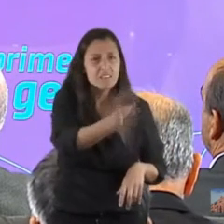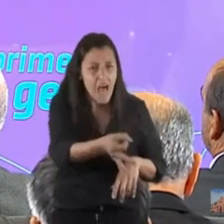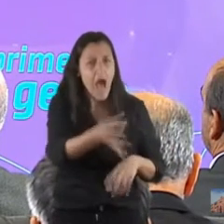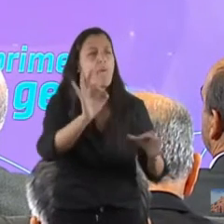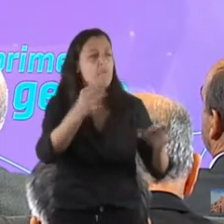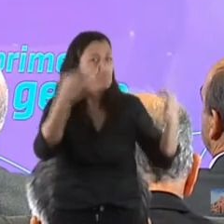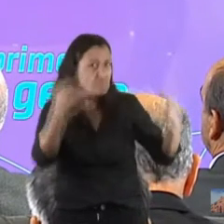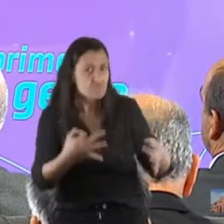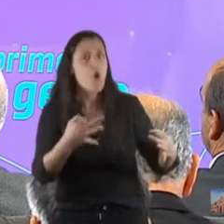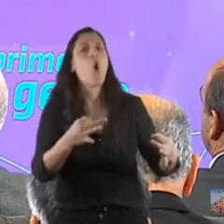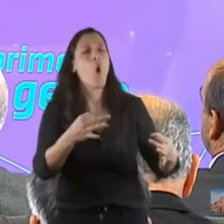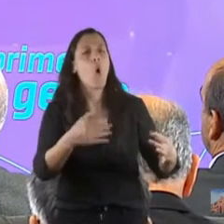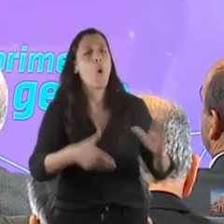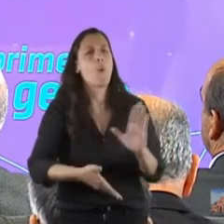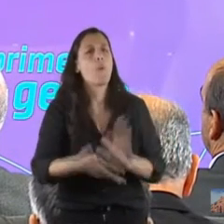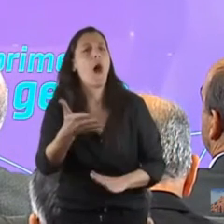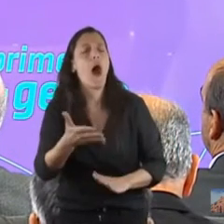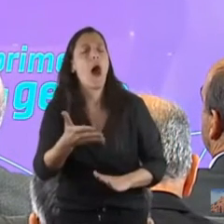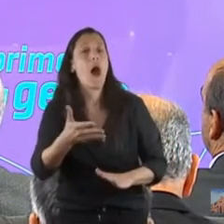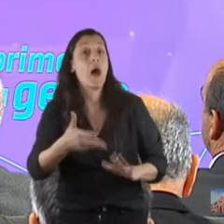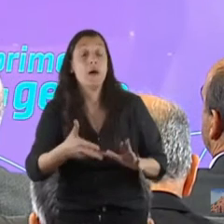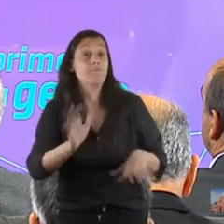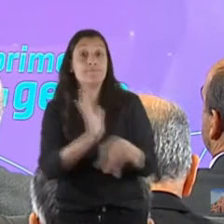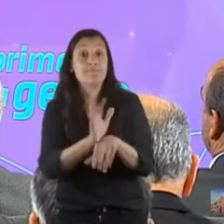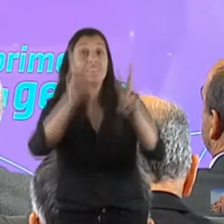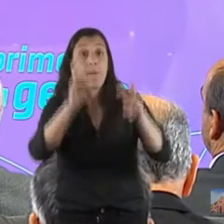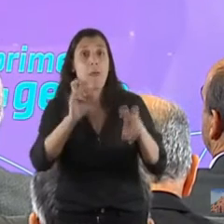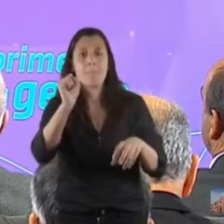aceleración en la devaluación